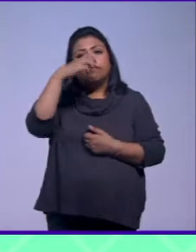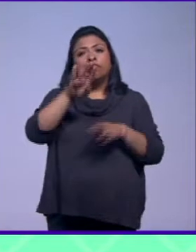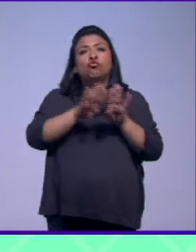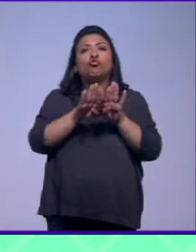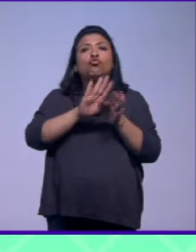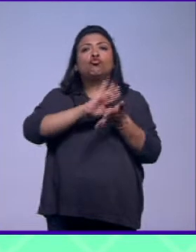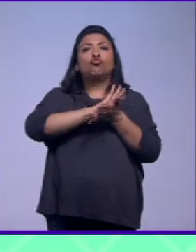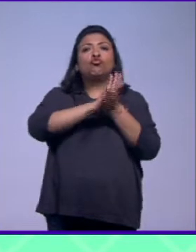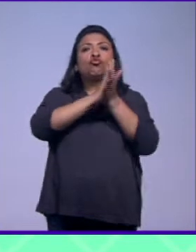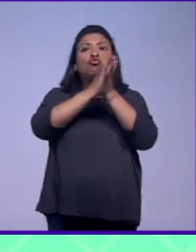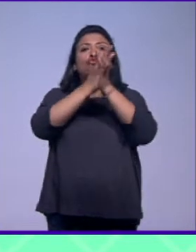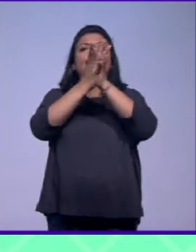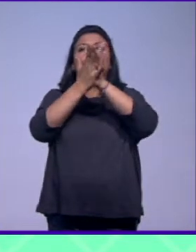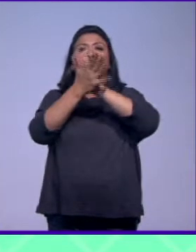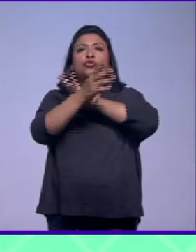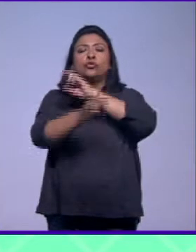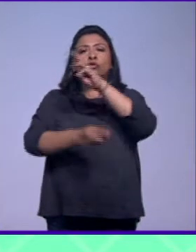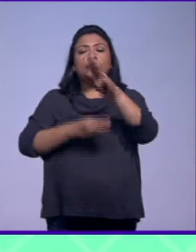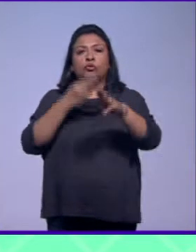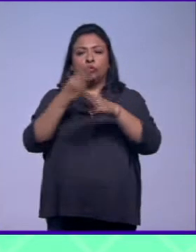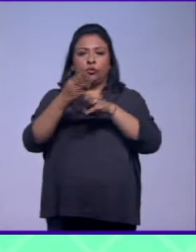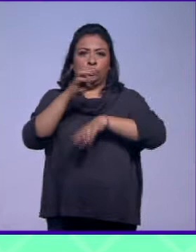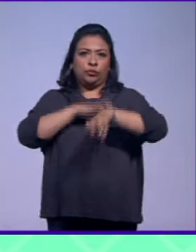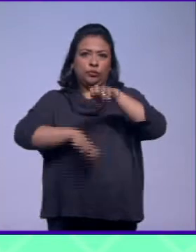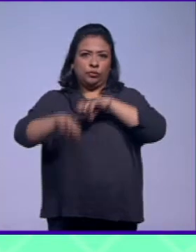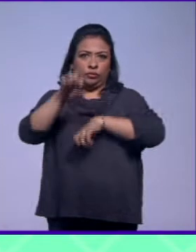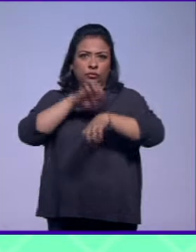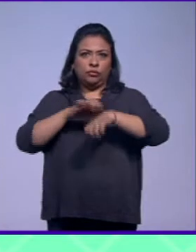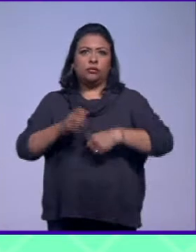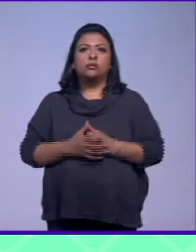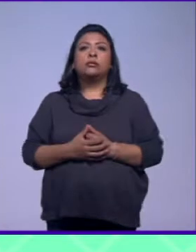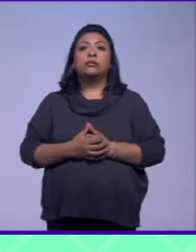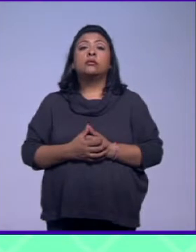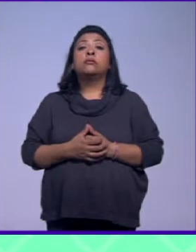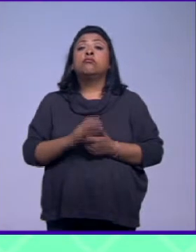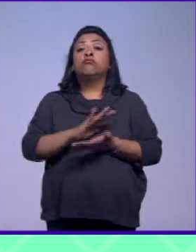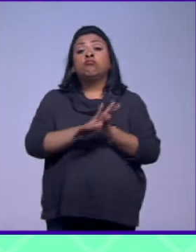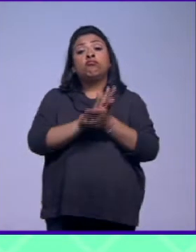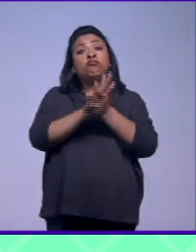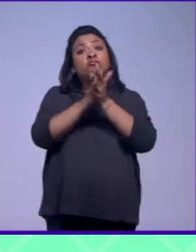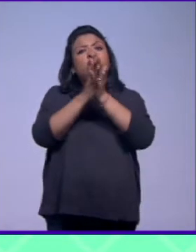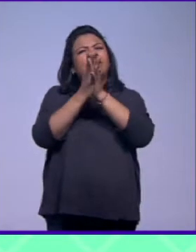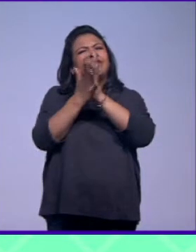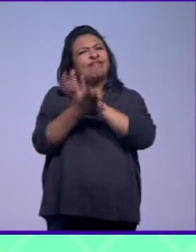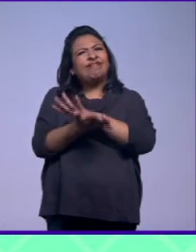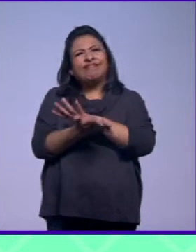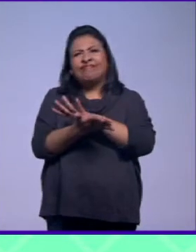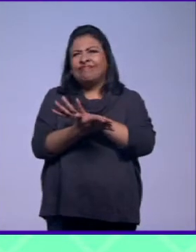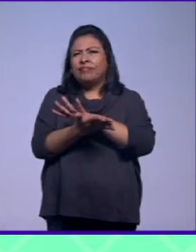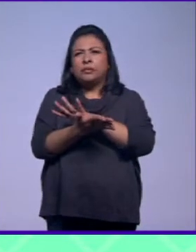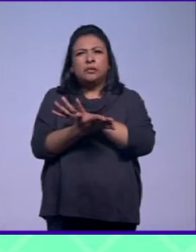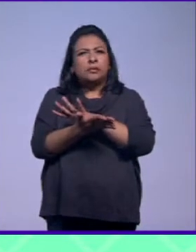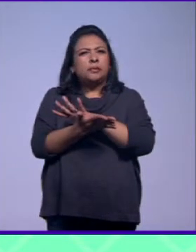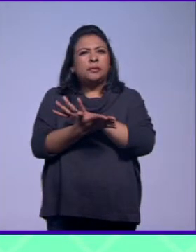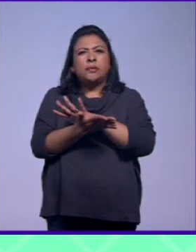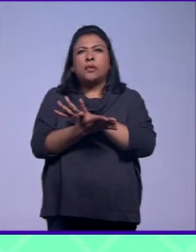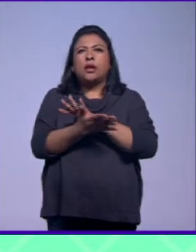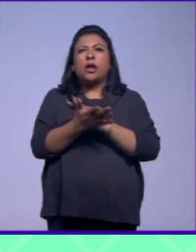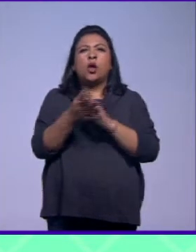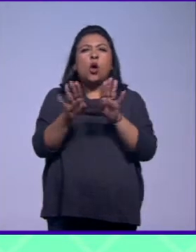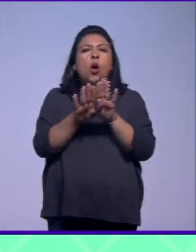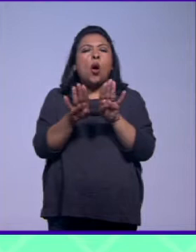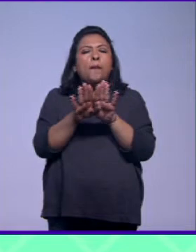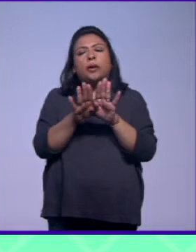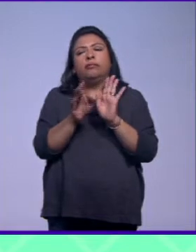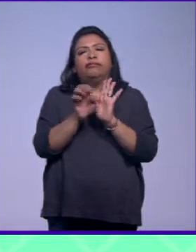transformando el mundo empresarial y se va convirtiendo en una cosa en donde